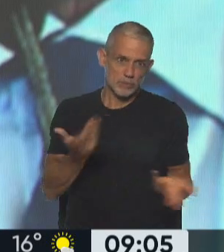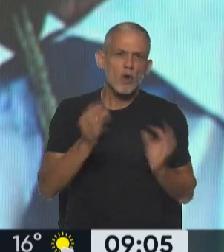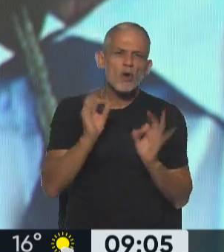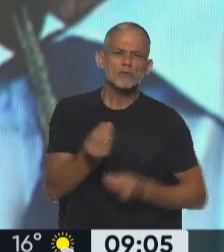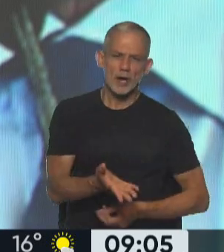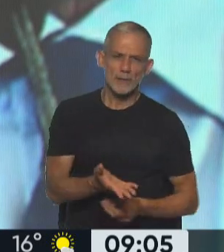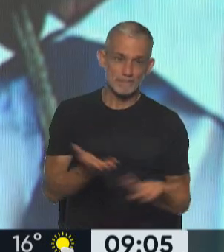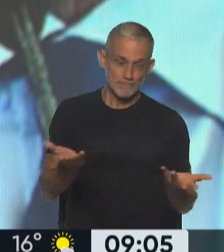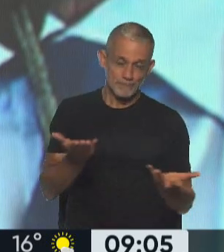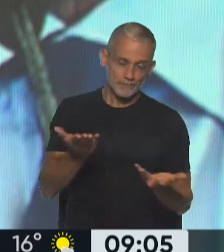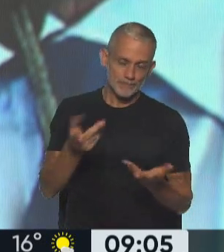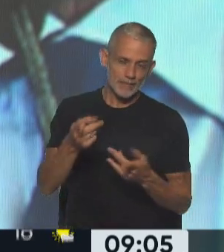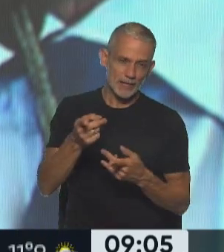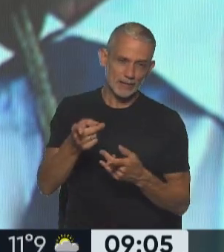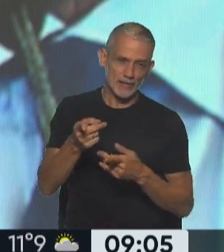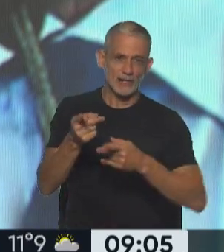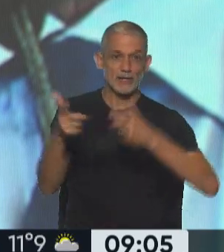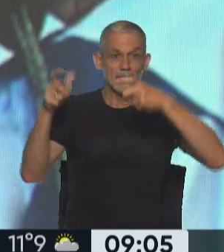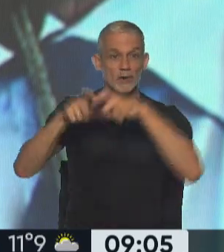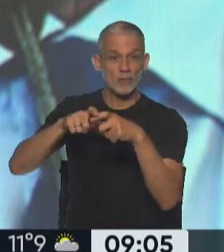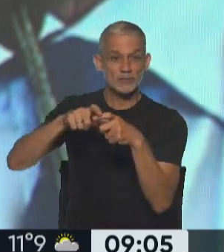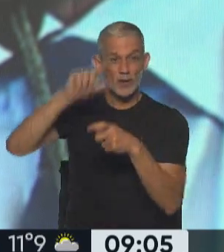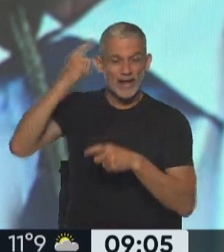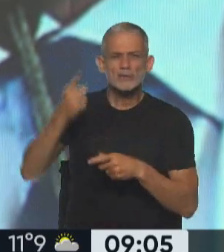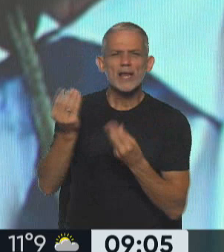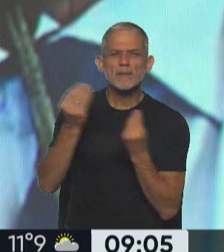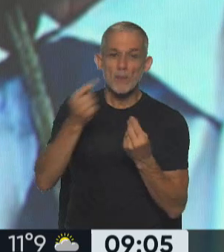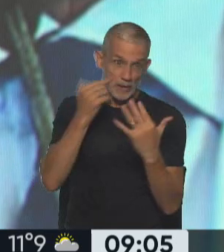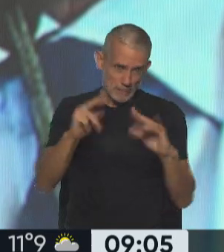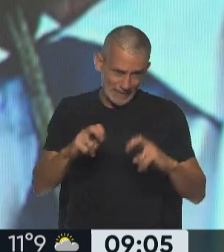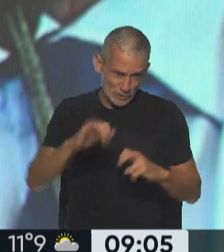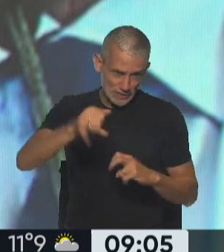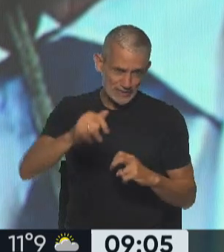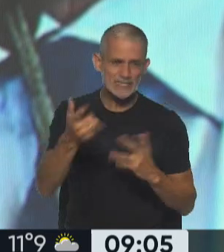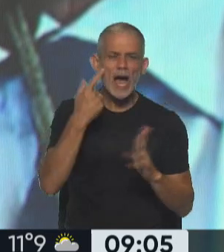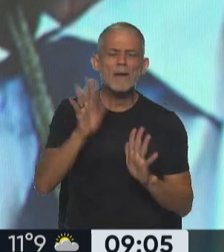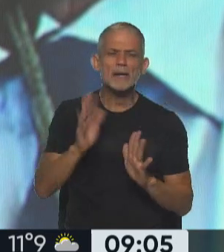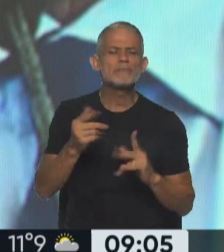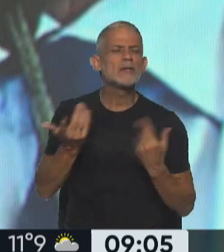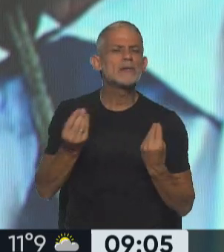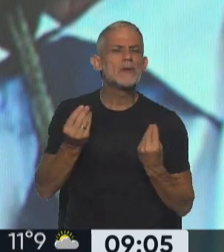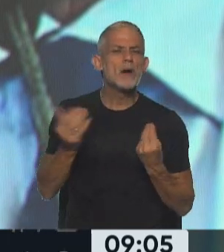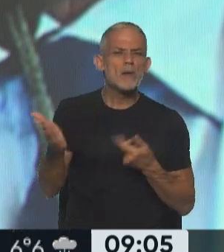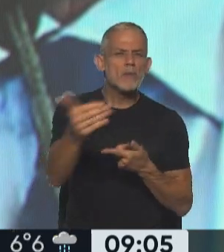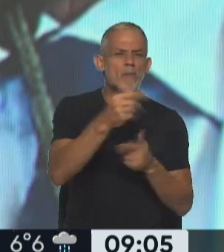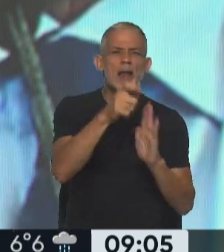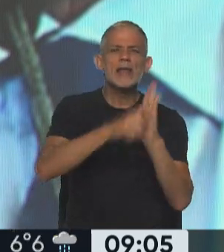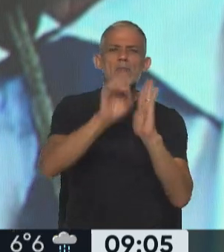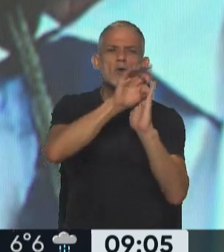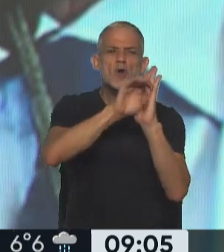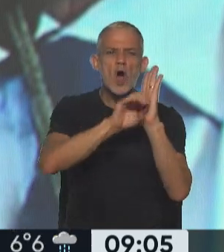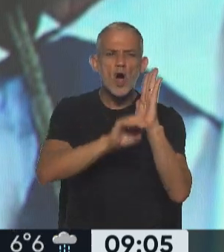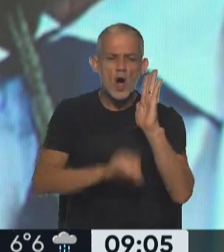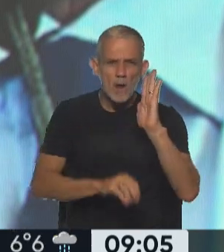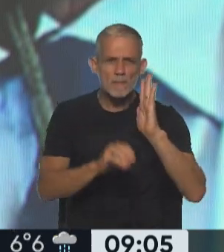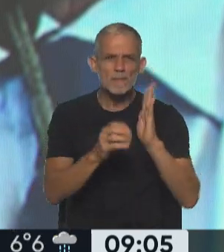es, lo que dicen desde la Comisión Nacional de Valores es, vamos a investigar. vamos a presentar la lista